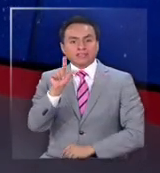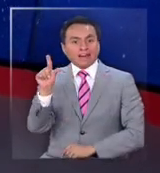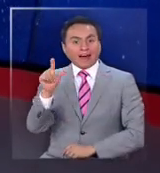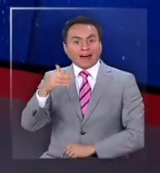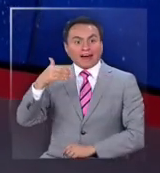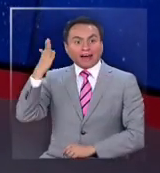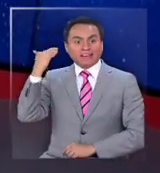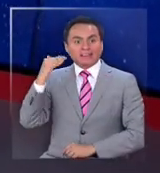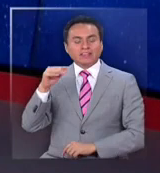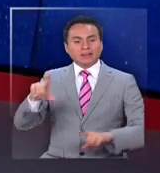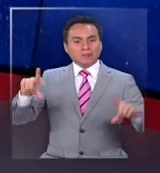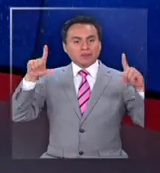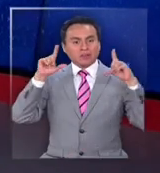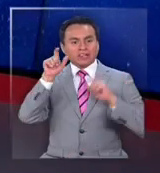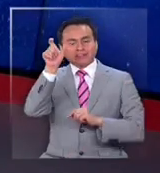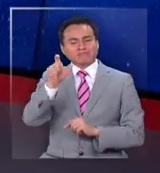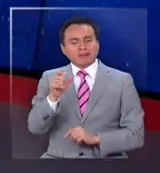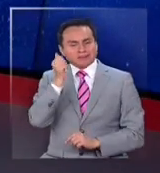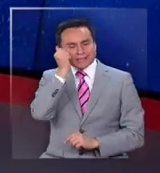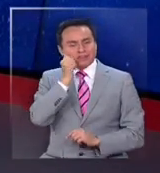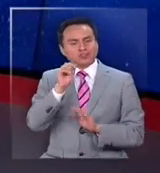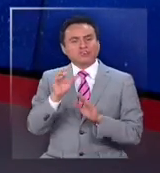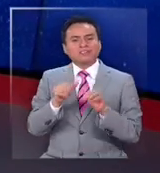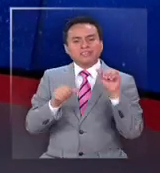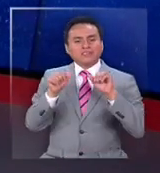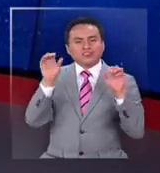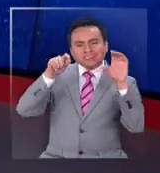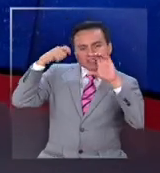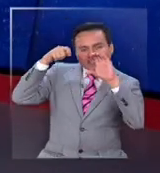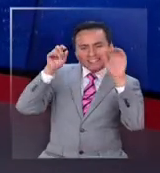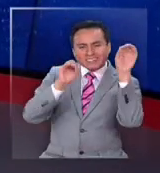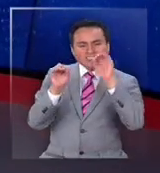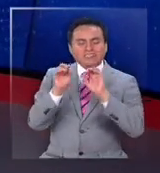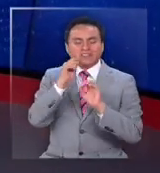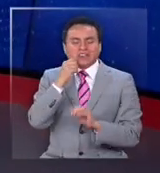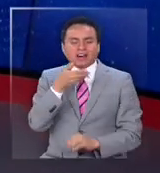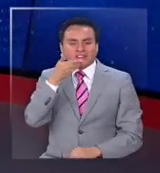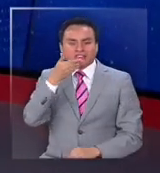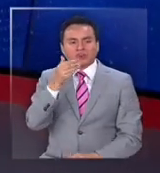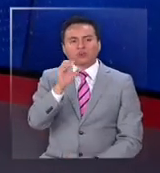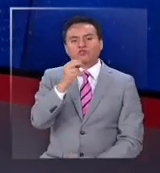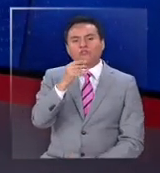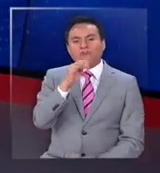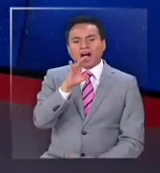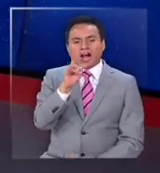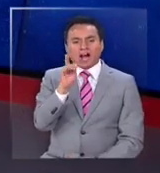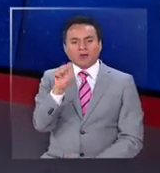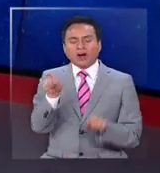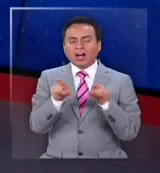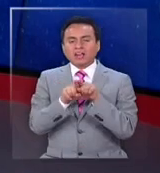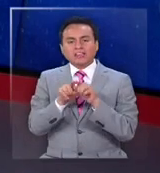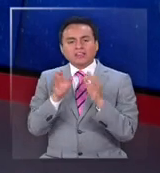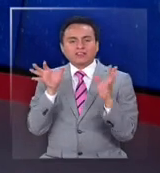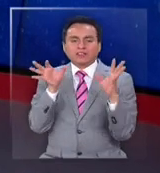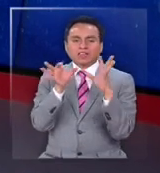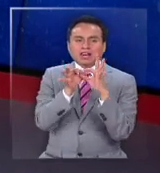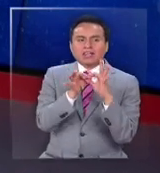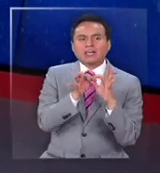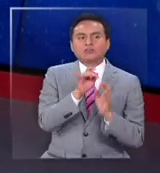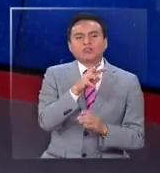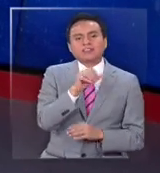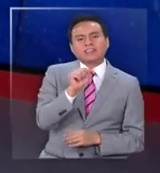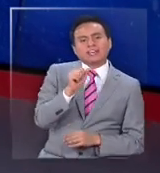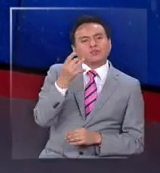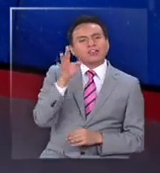1977, en uno de los personajes más queridos del cine de ciencia ficción. Estamos hablando, por supuesto, de Chewbacca, el eterno y leal compañero de aventuras de